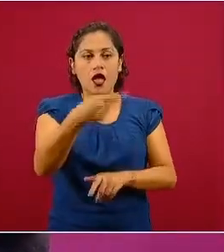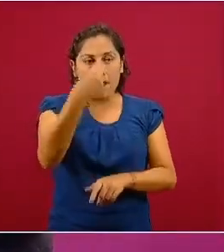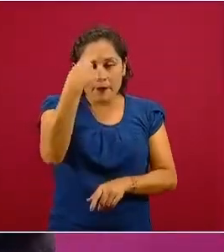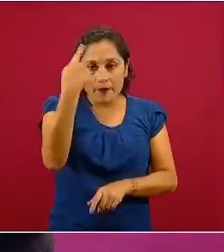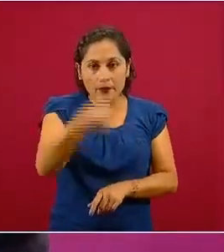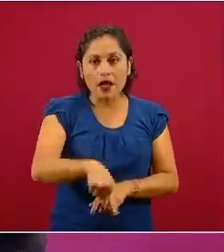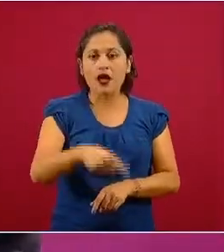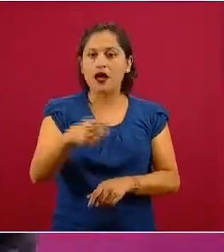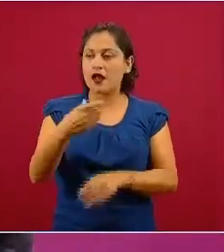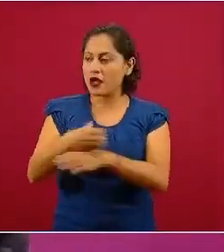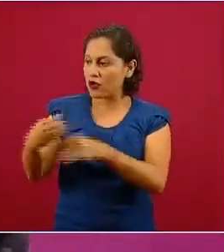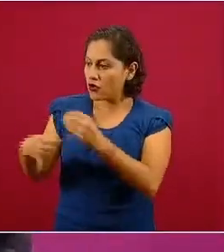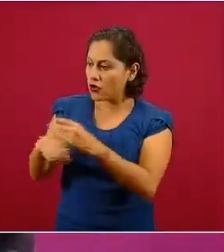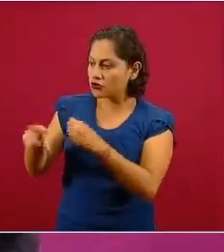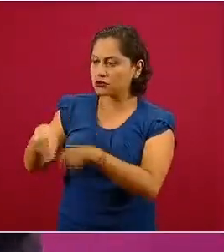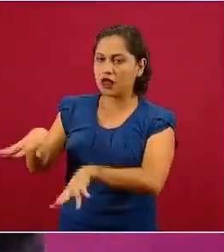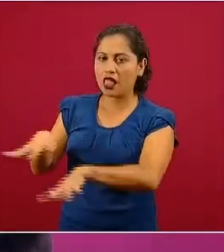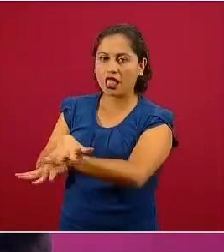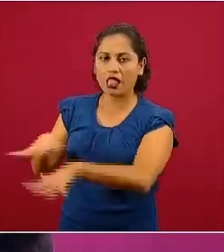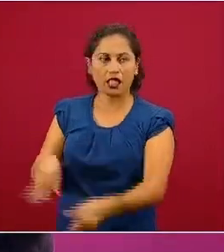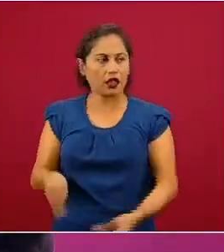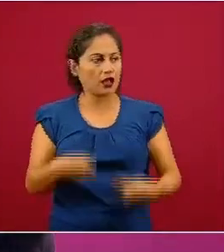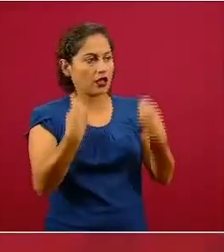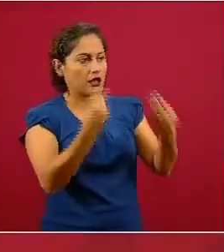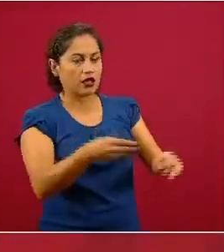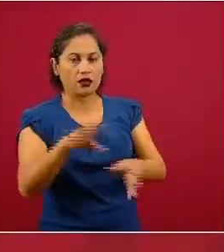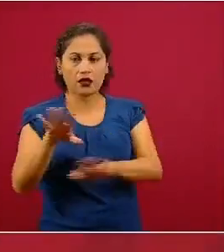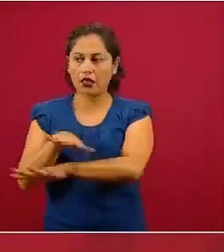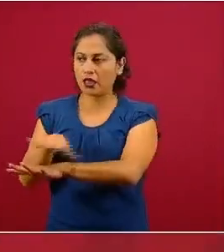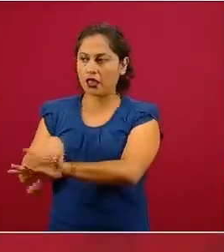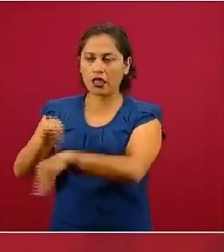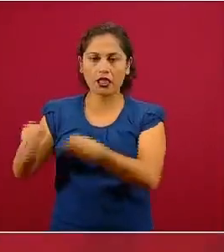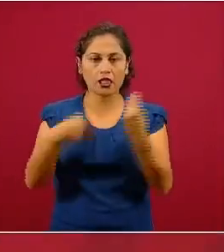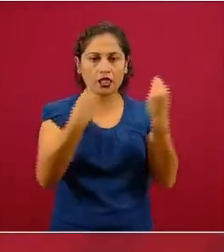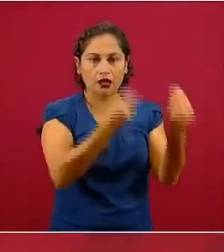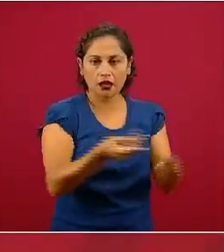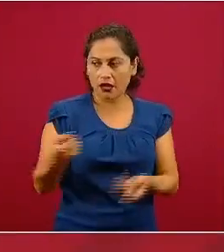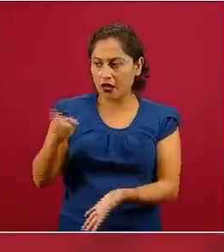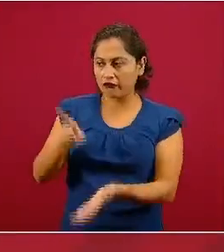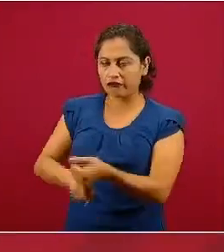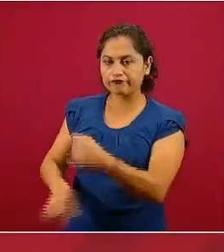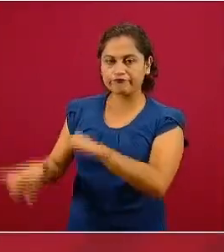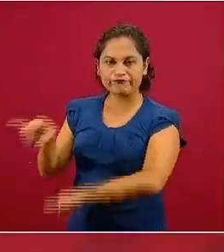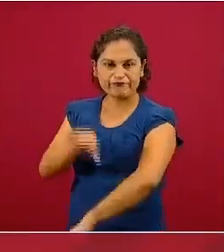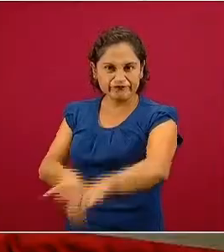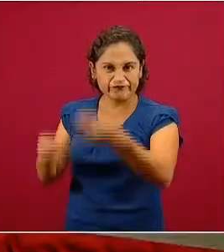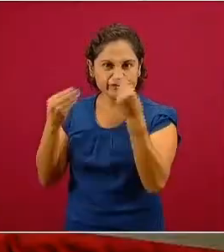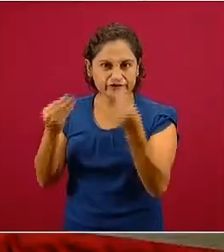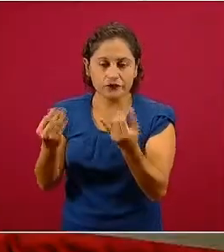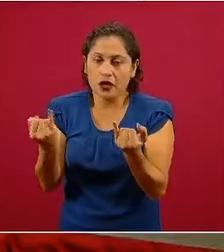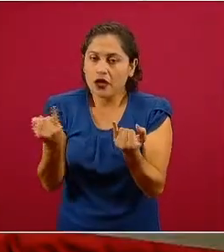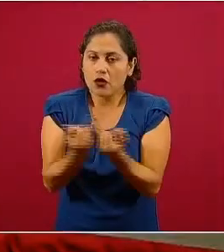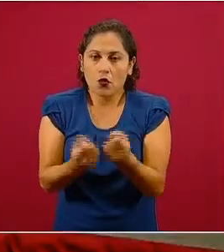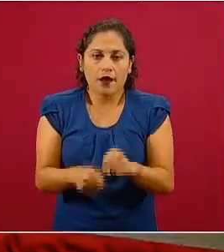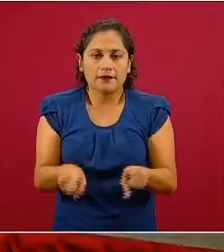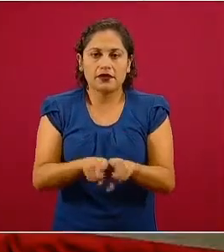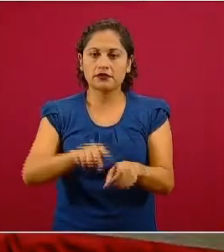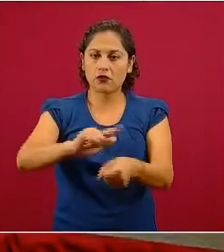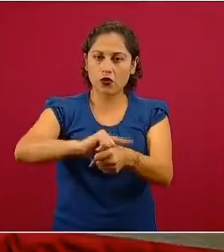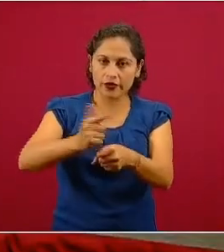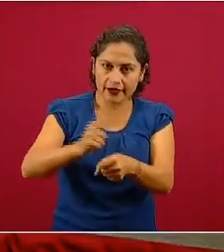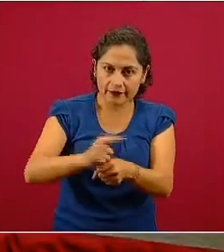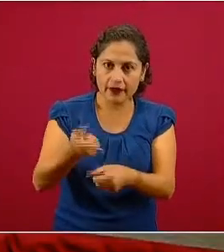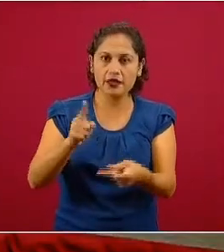de productos de baja calidad, industrializados, ultraprocesados, incluidas las bebidas azucaradas,